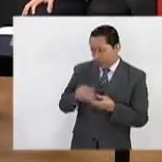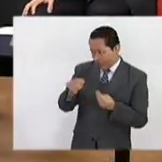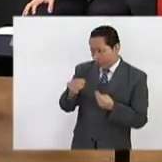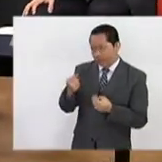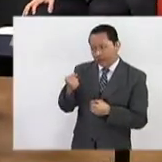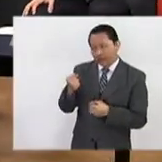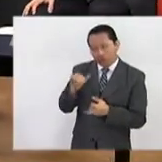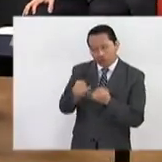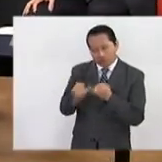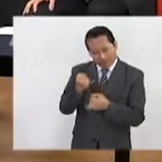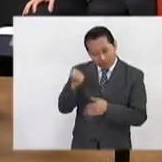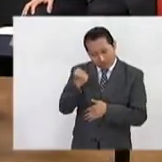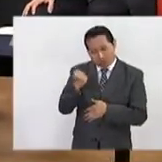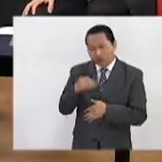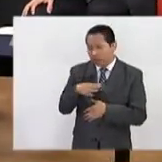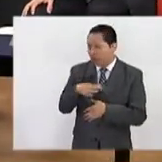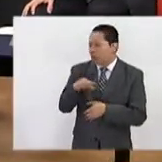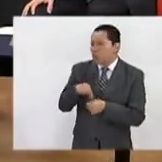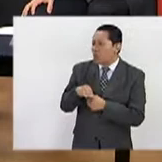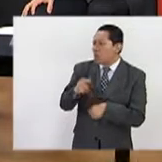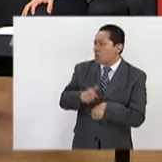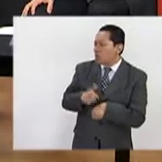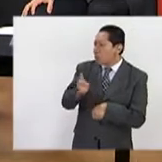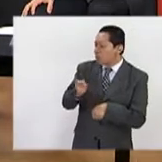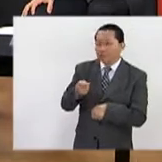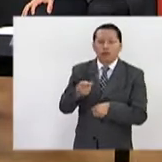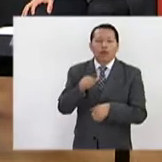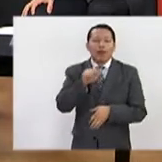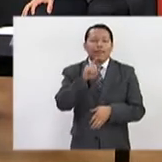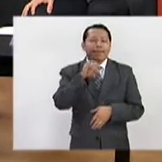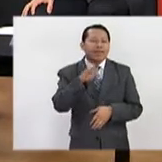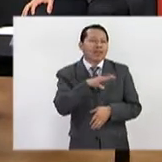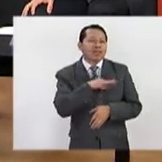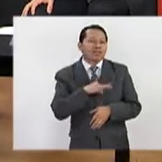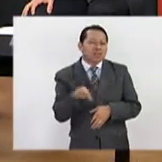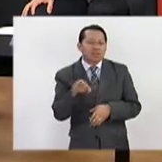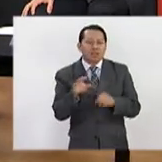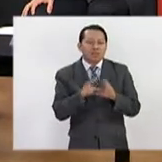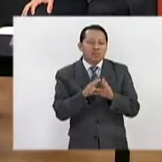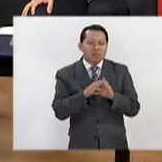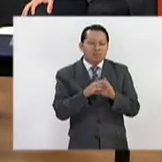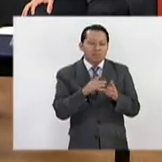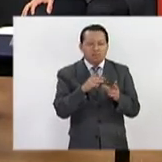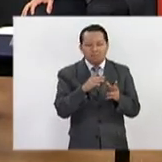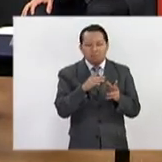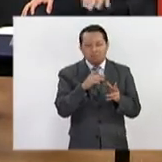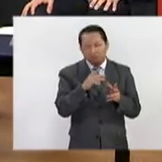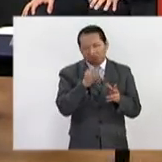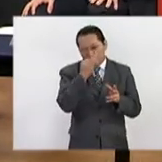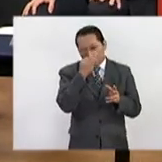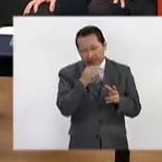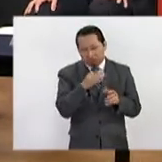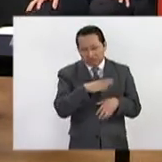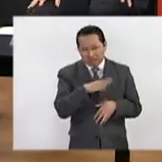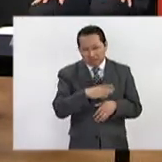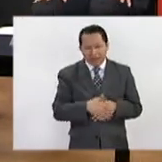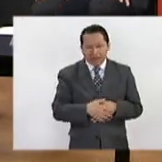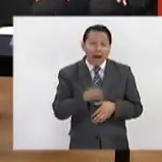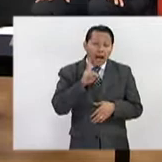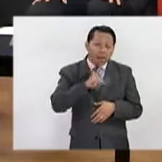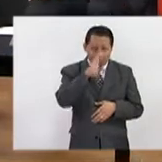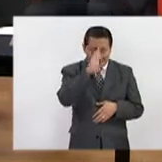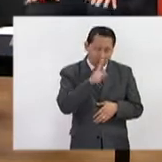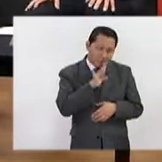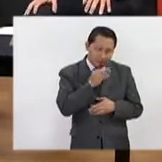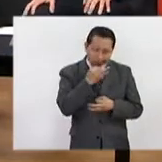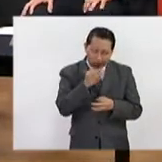qué hora se prevé la votación? Pues la asamblea sesionará en un par de horas, alguna cosa así. Y ya más o menos por mediodía ya sabremos. Bueno,